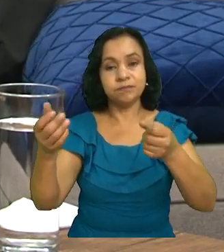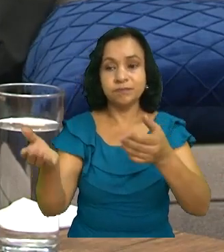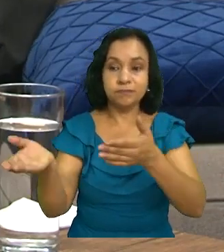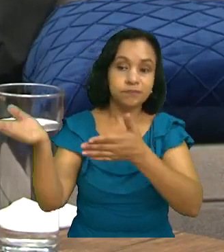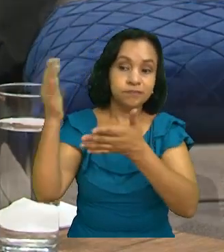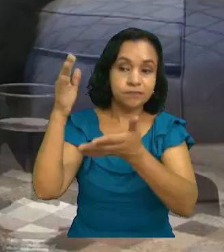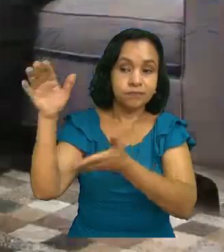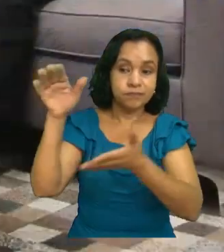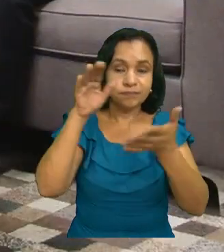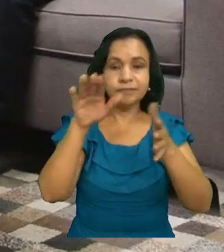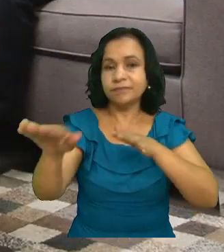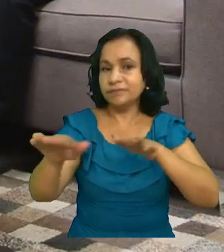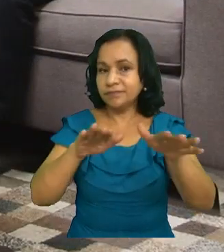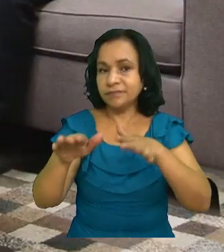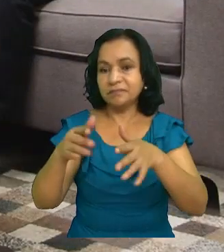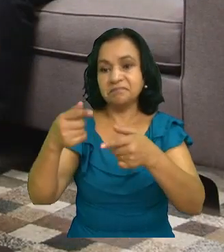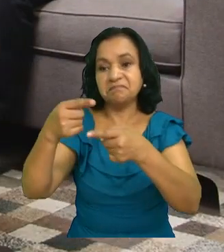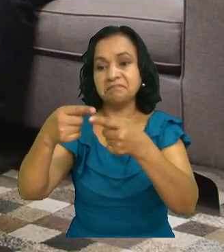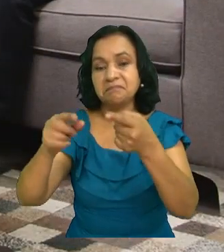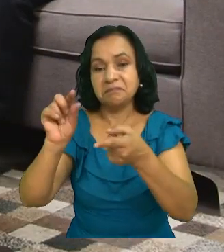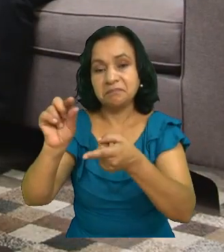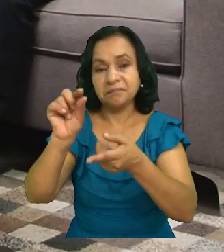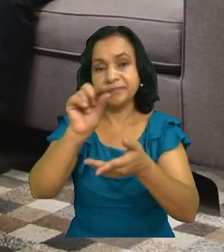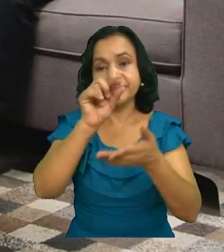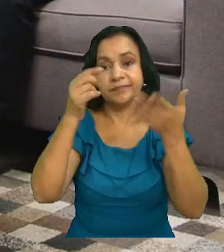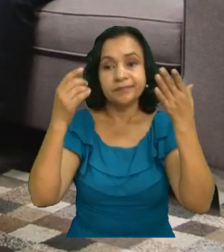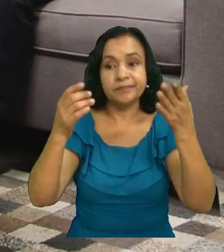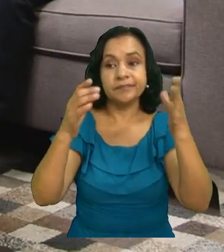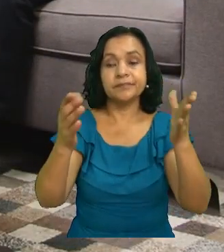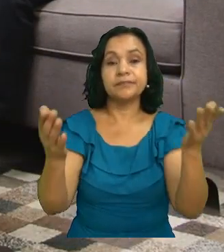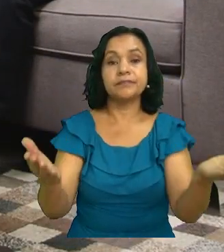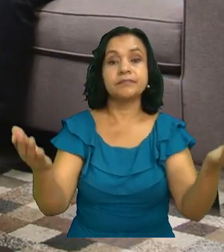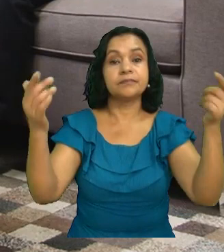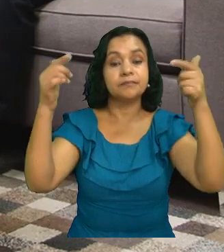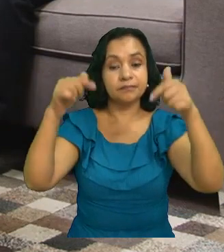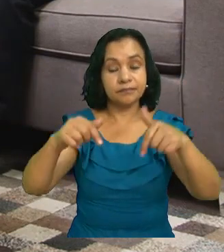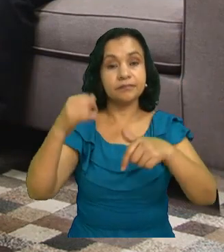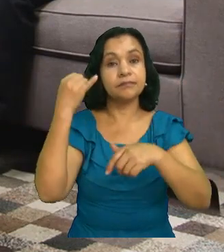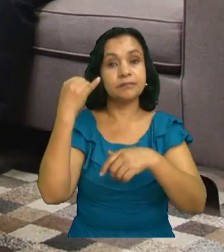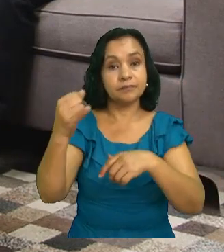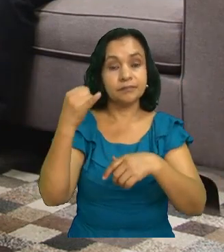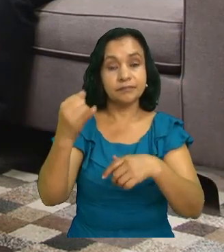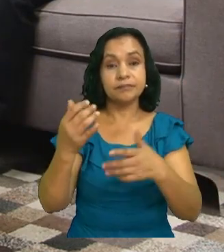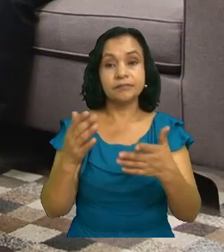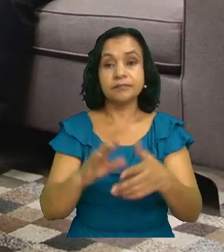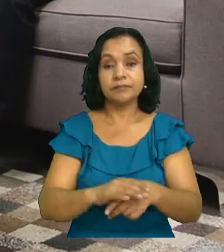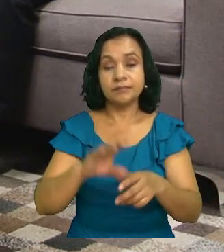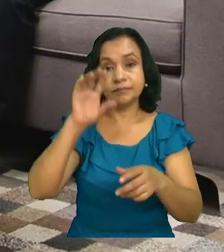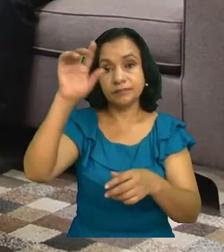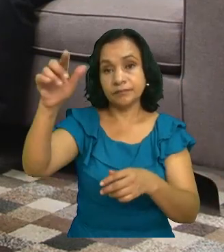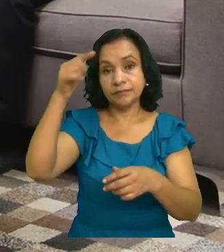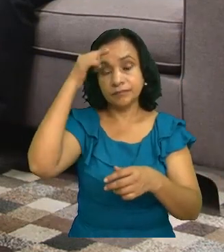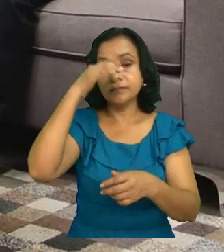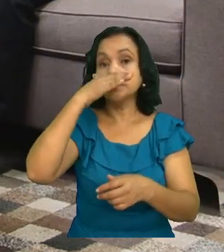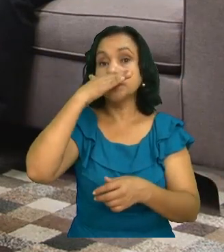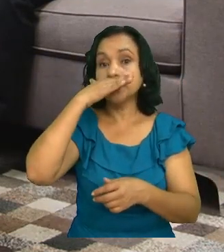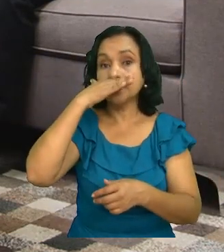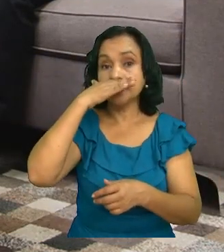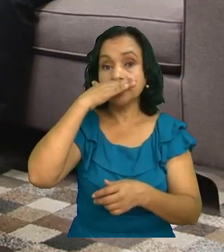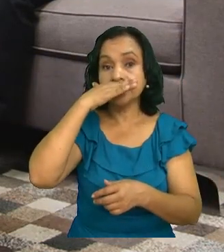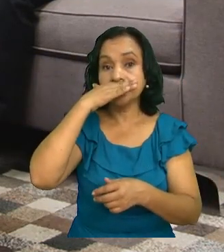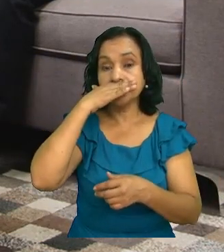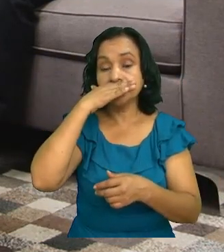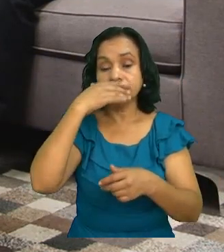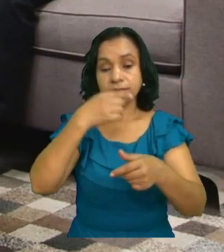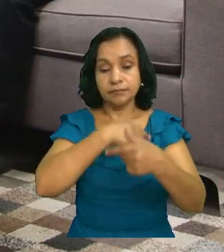extraer eficiencia, con condiciones favorables. Ahora sí, pues, el gobierno sandinista y la visión de